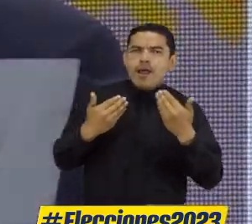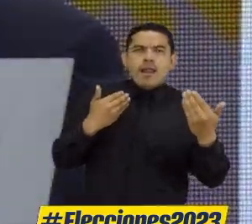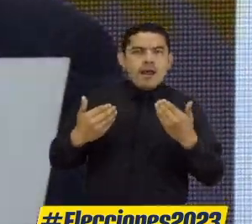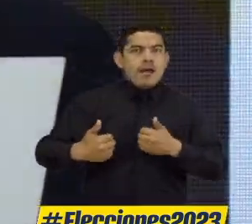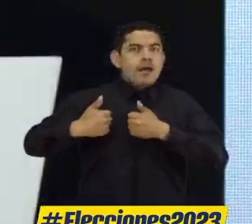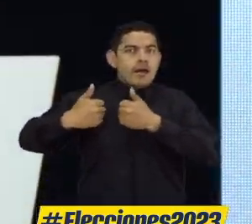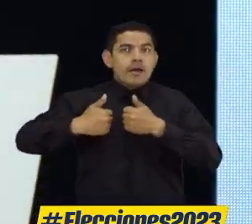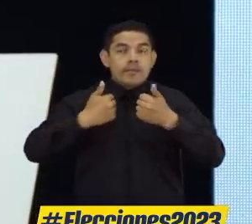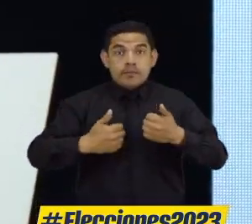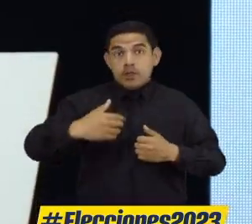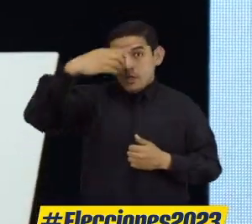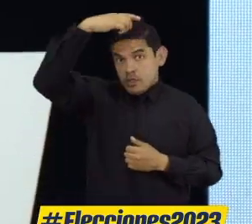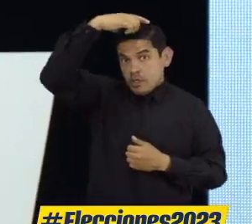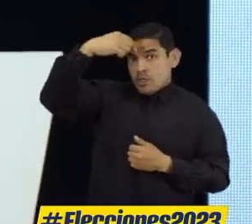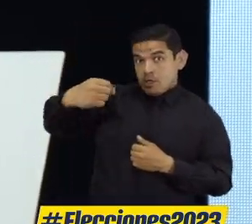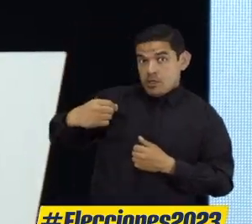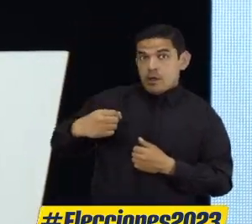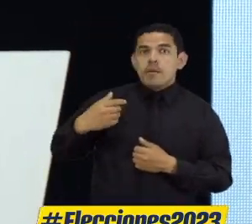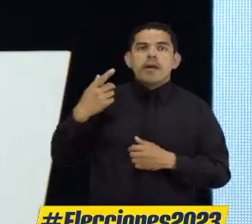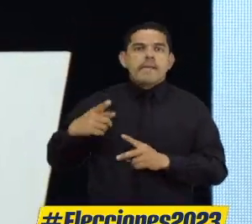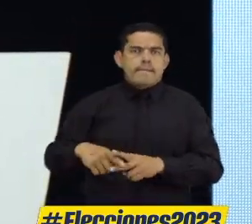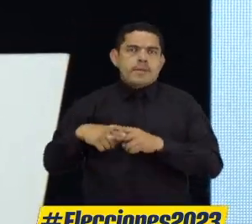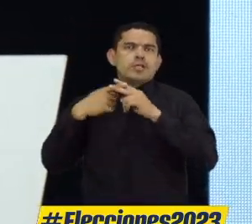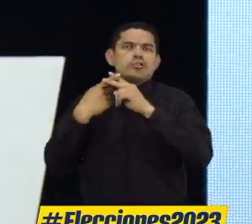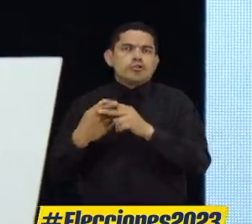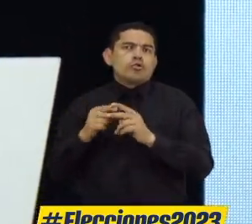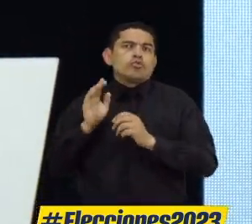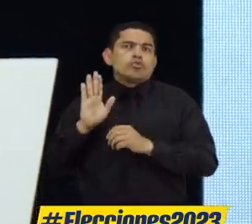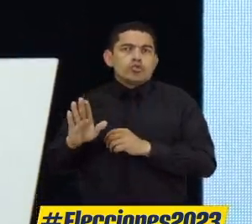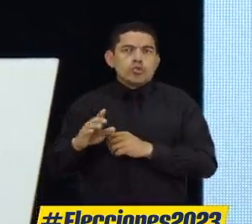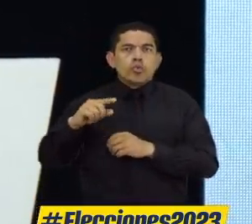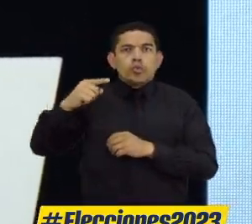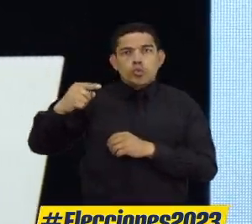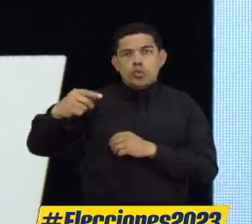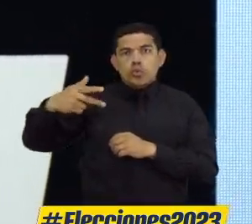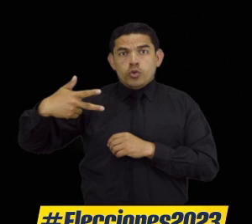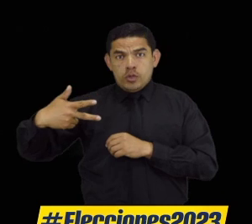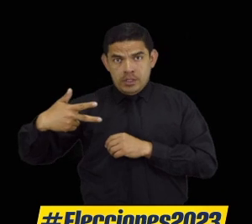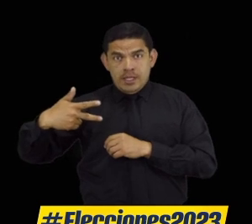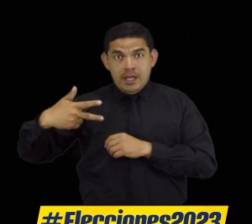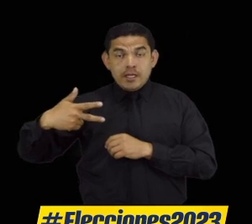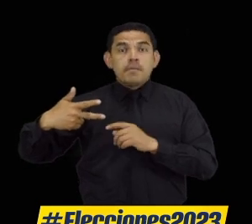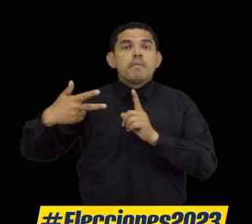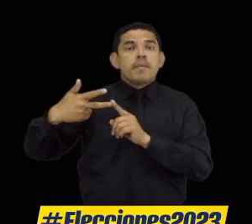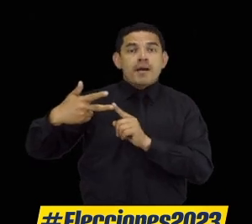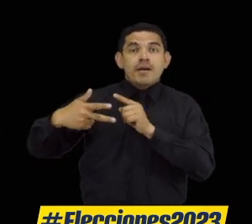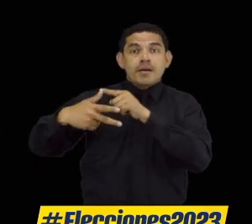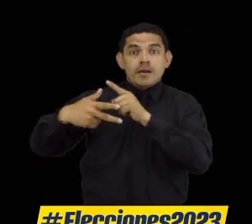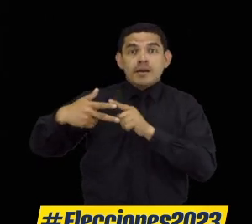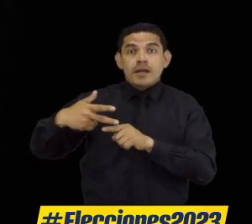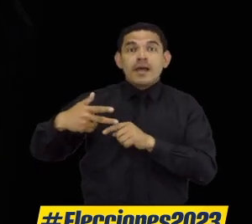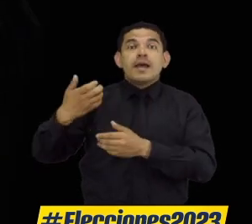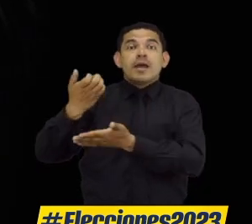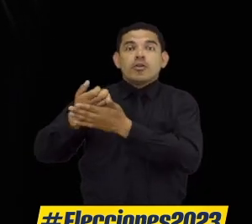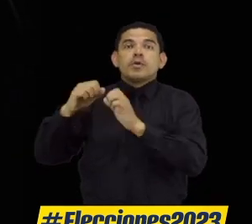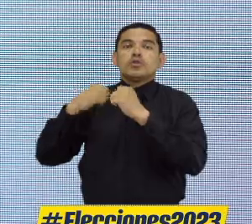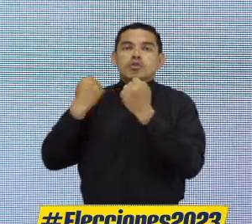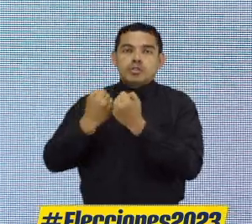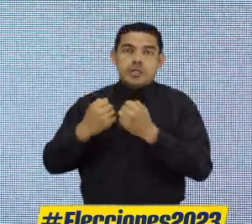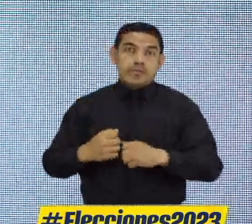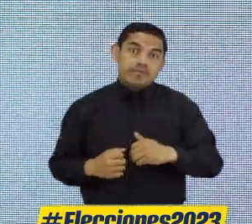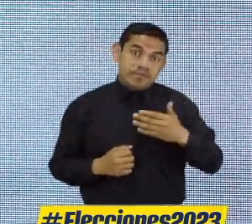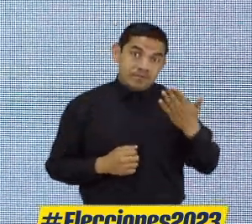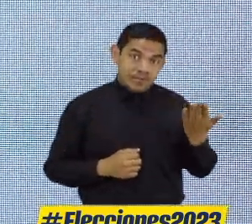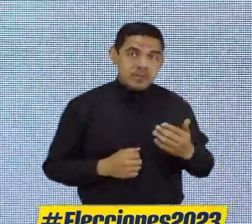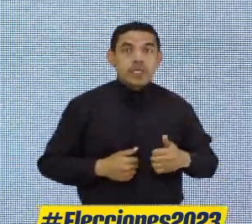candidatos. Daniel Noboa Hacín inició las intervenciones de los bloques 1 y 3, correspondiente a los ejes económicos y social,